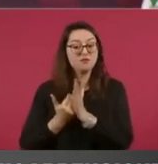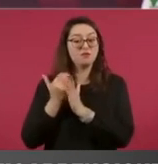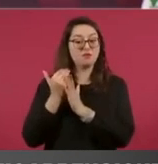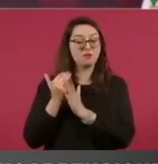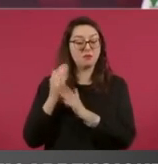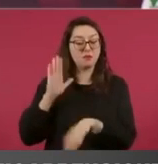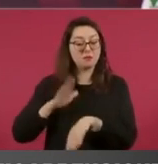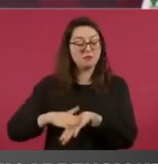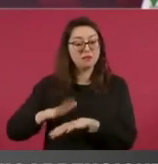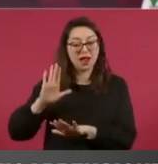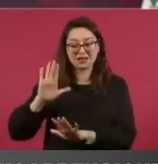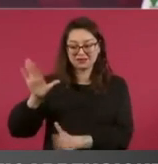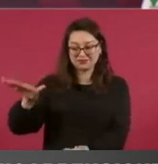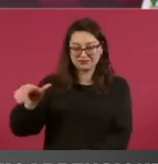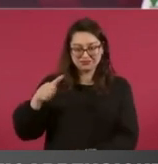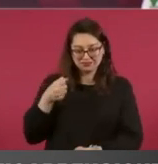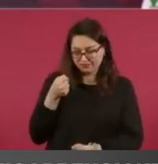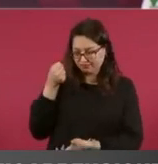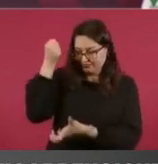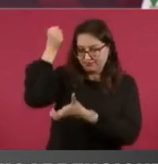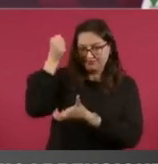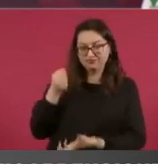¿Por qué?